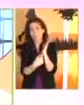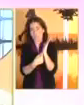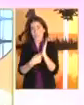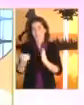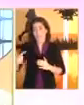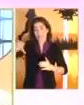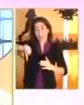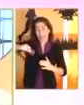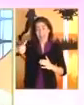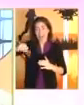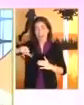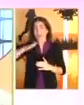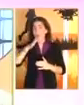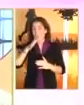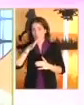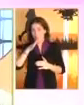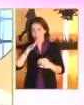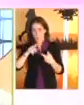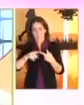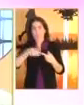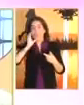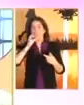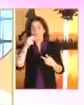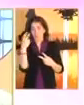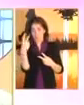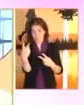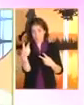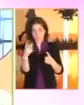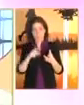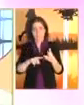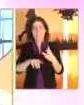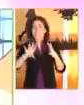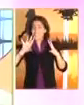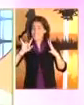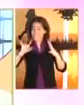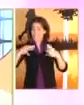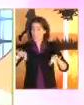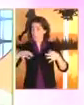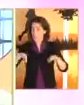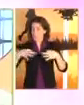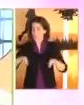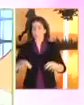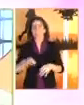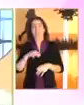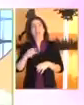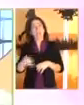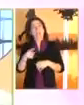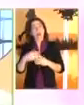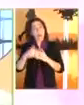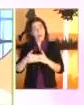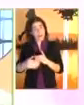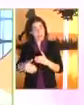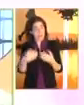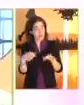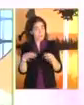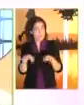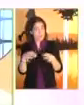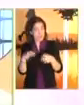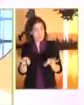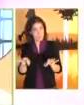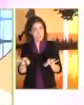agua, 2 vasos, sal común, un lavavajillas normal, un lavavajillas que no